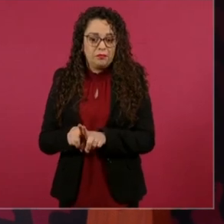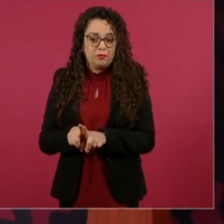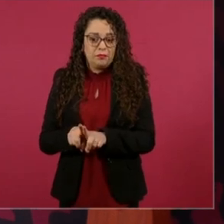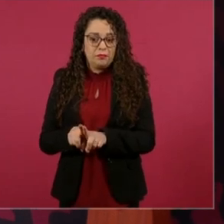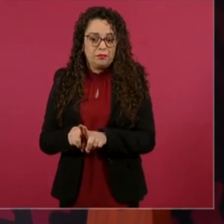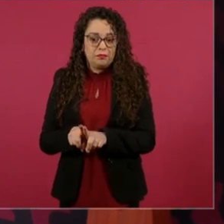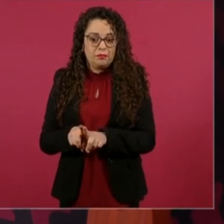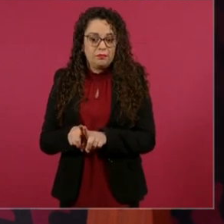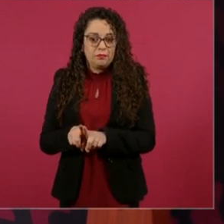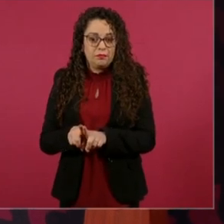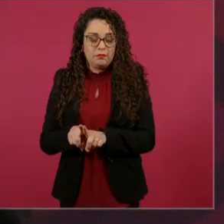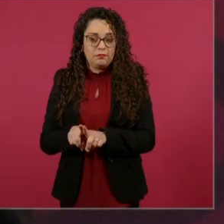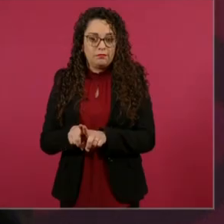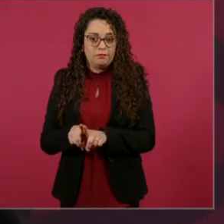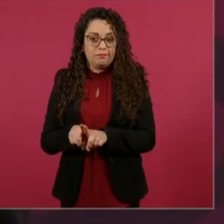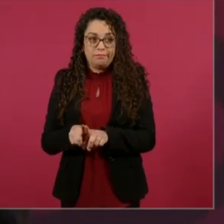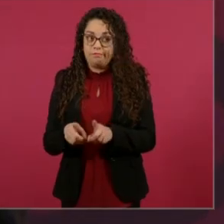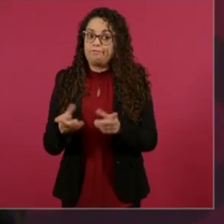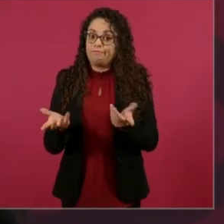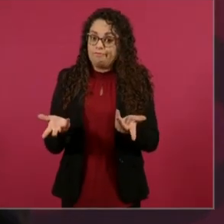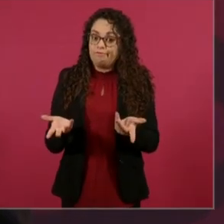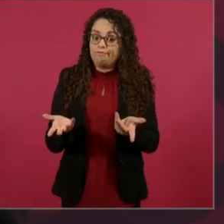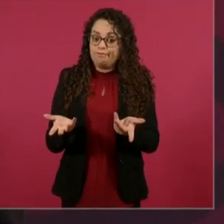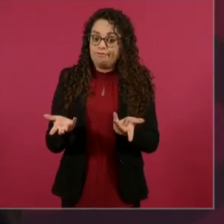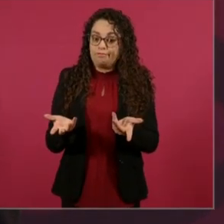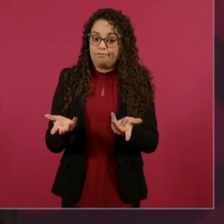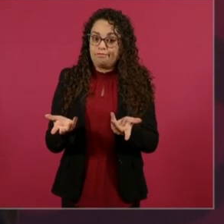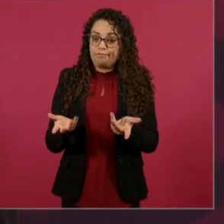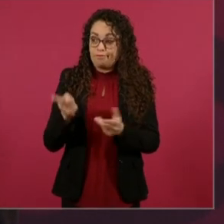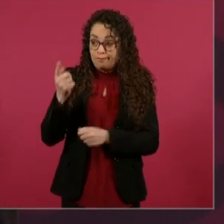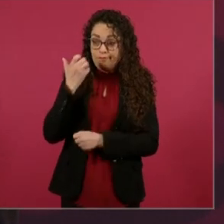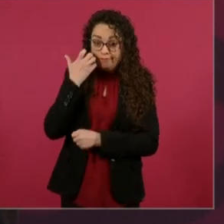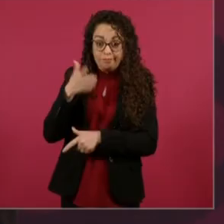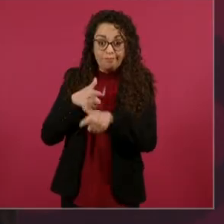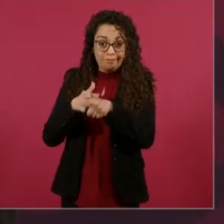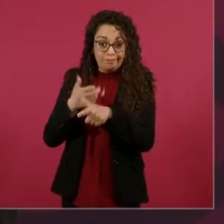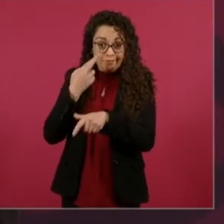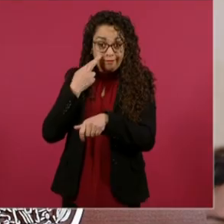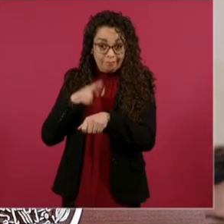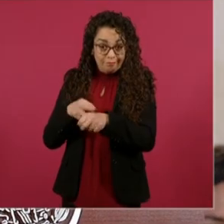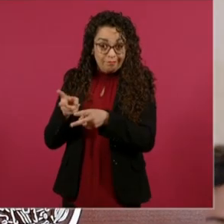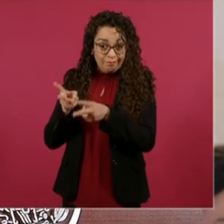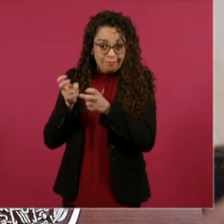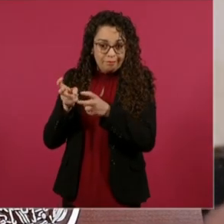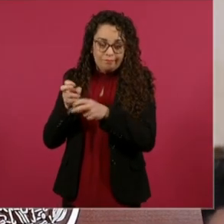que se vayan a robar más lejos.